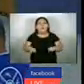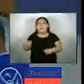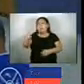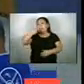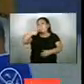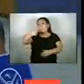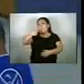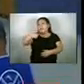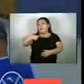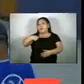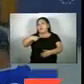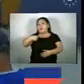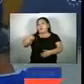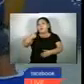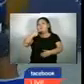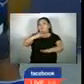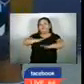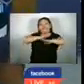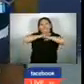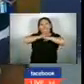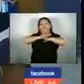fármaco antiviral